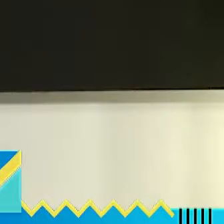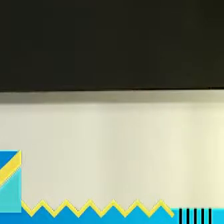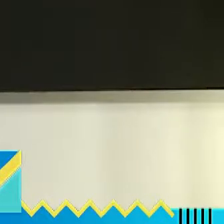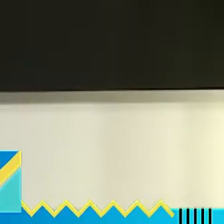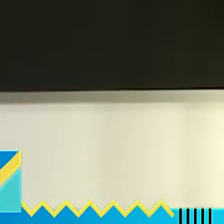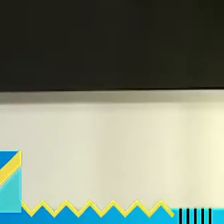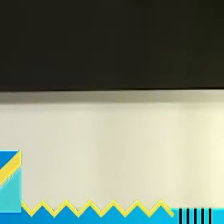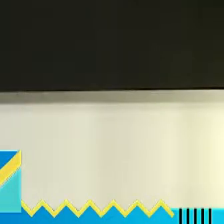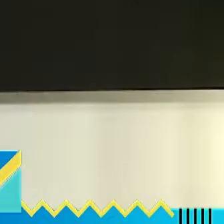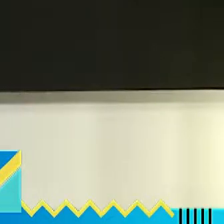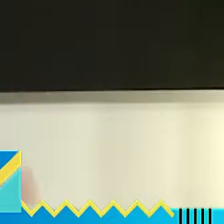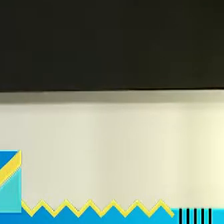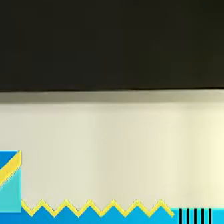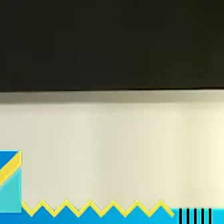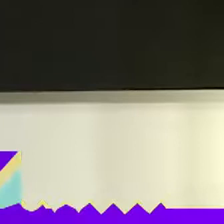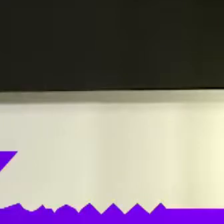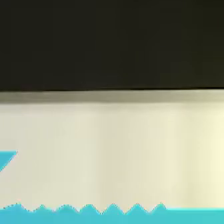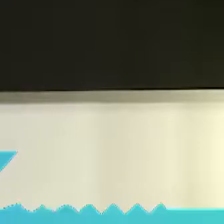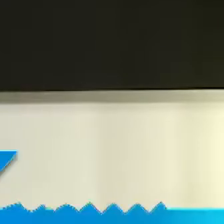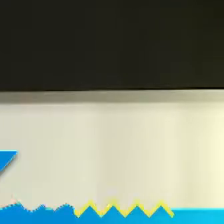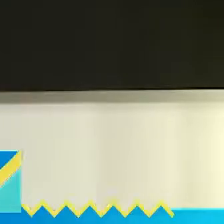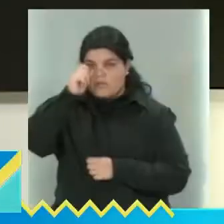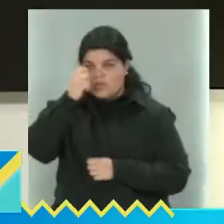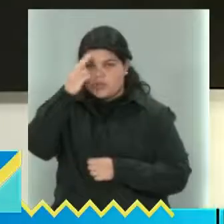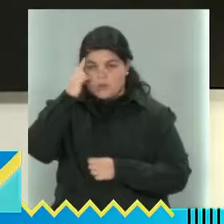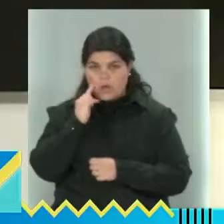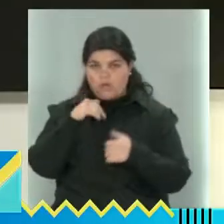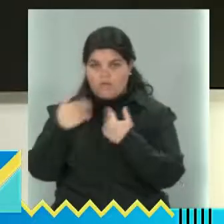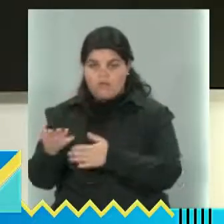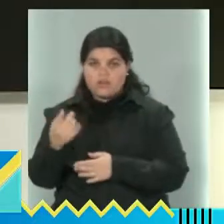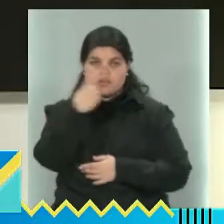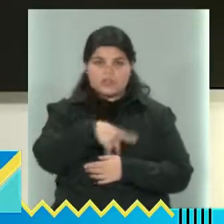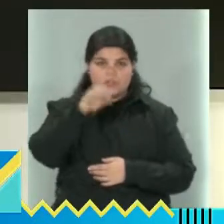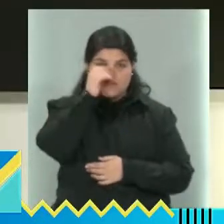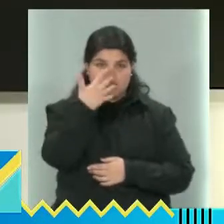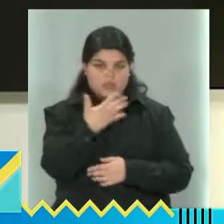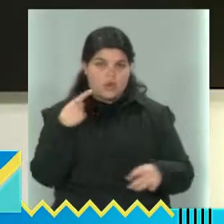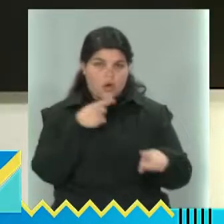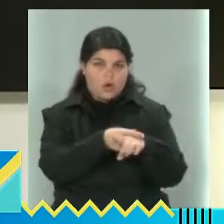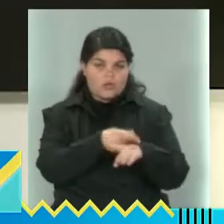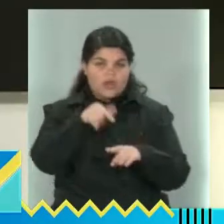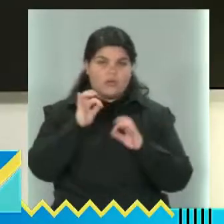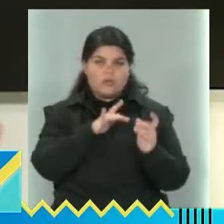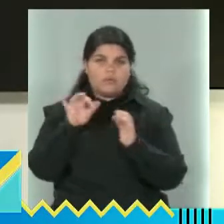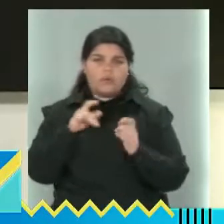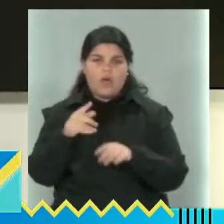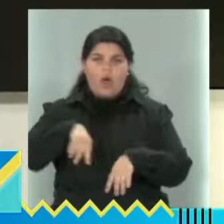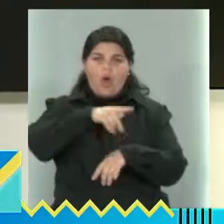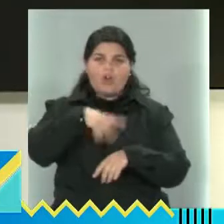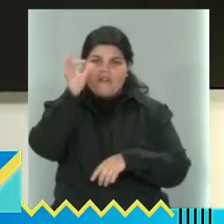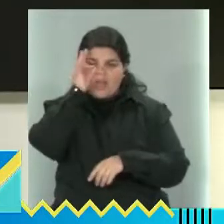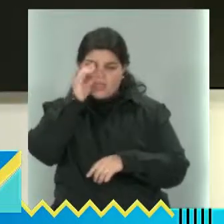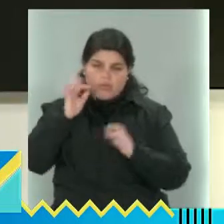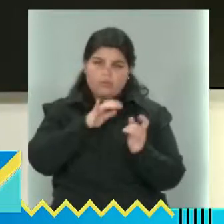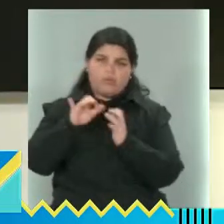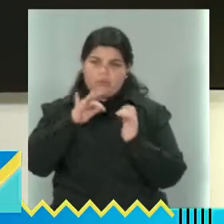de interrupción voluntaria del embarazo con 129 votos a favor, 125 en contra, más de 20 horas de debate y un debate que ahora se va a